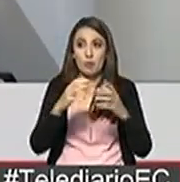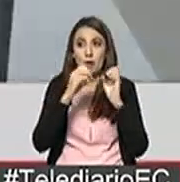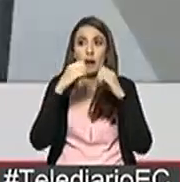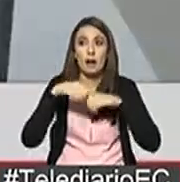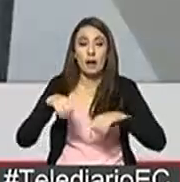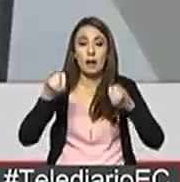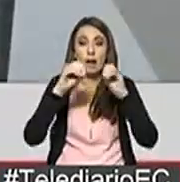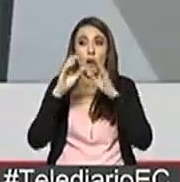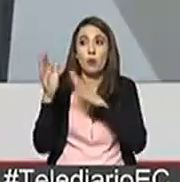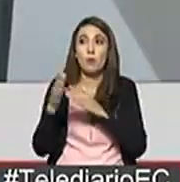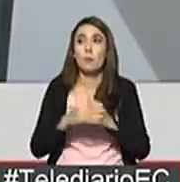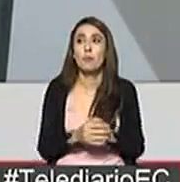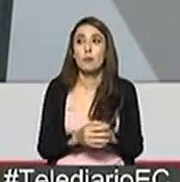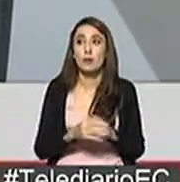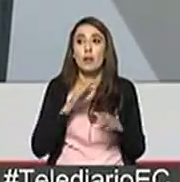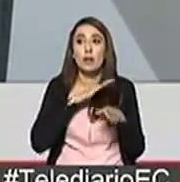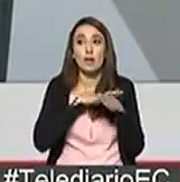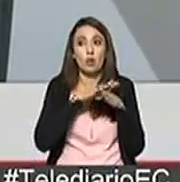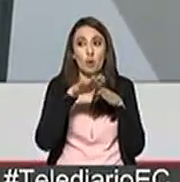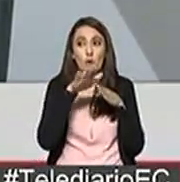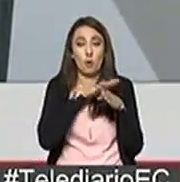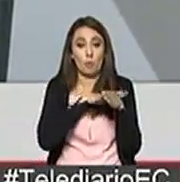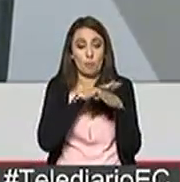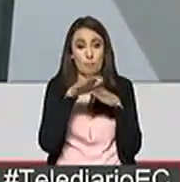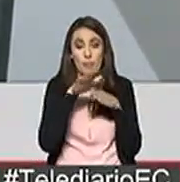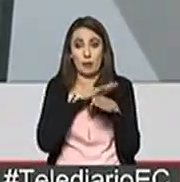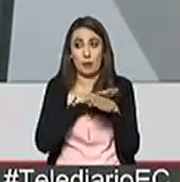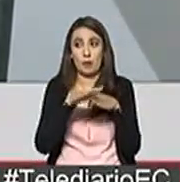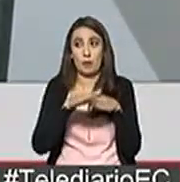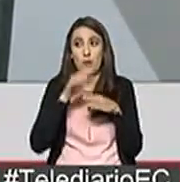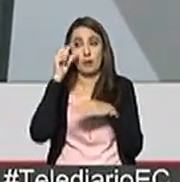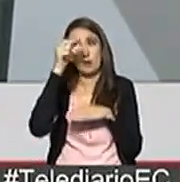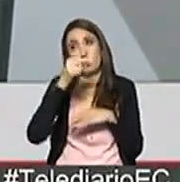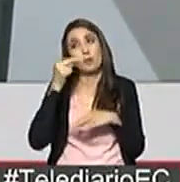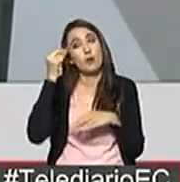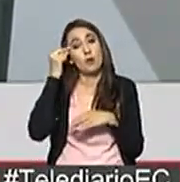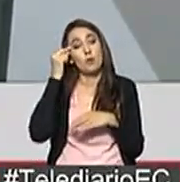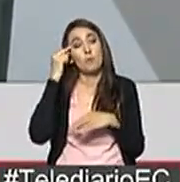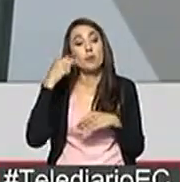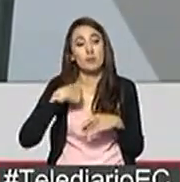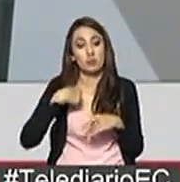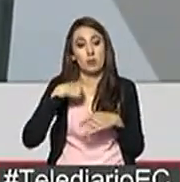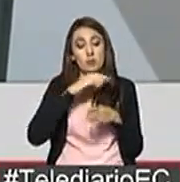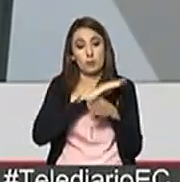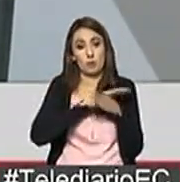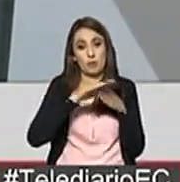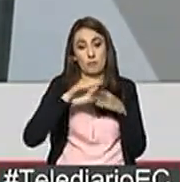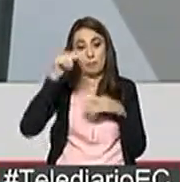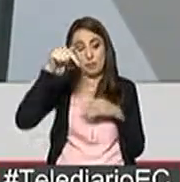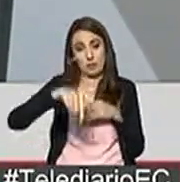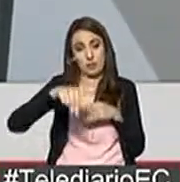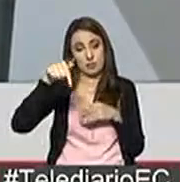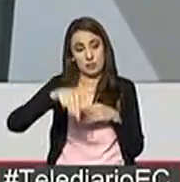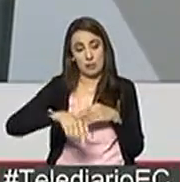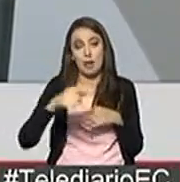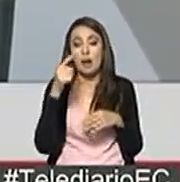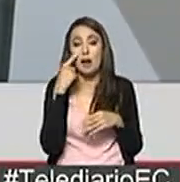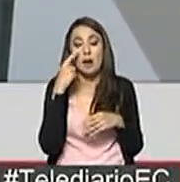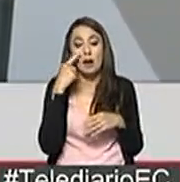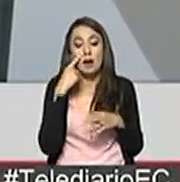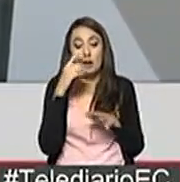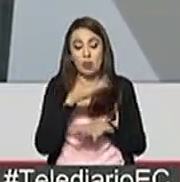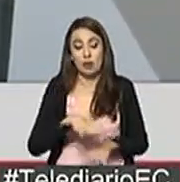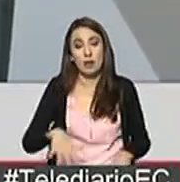internacional. Fue por invitación del Estado ecuatoriano para que pudiéramos venir al